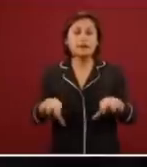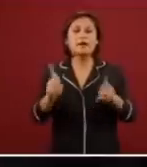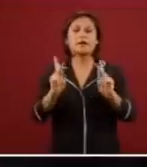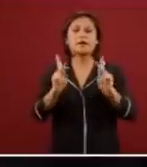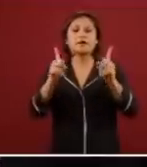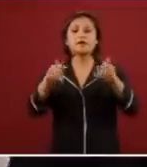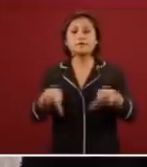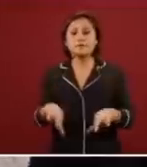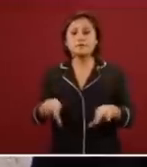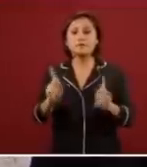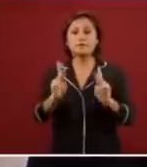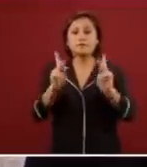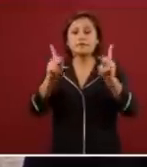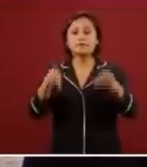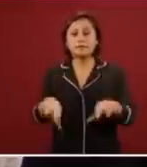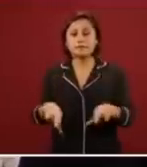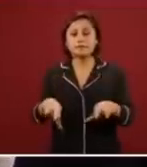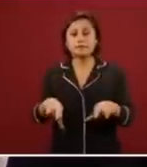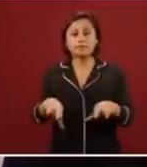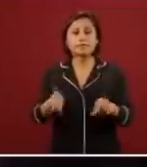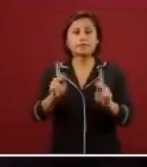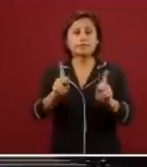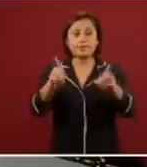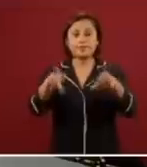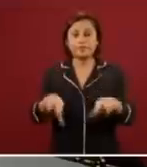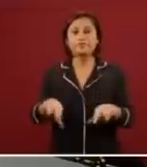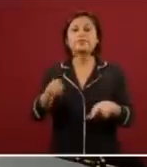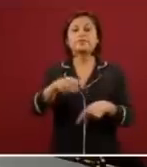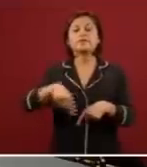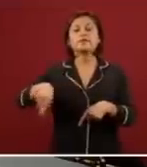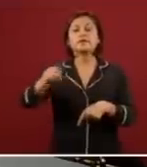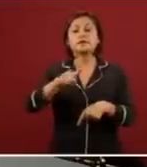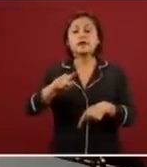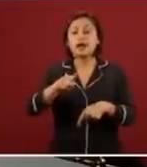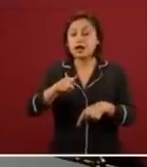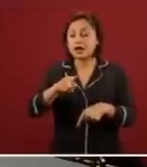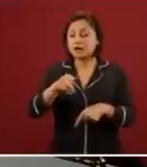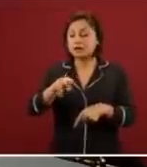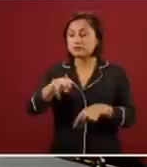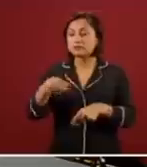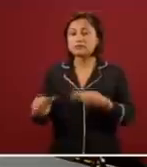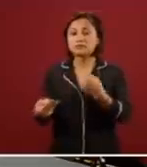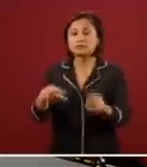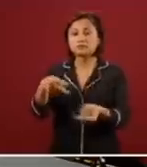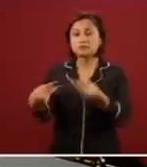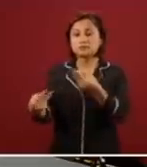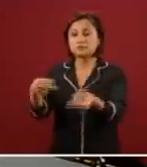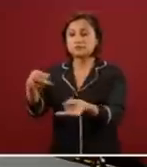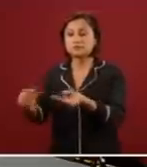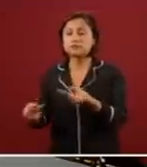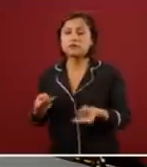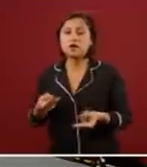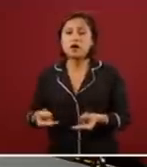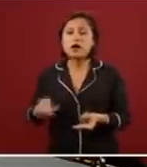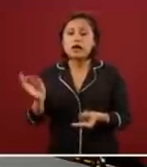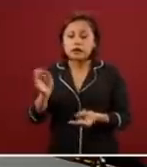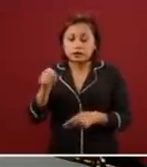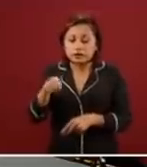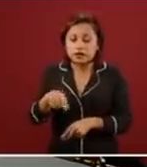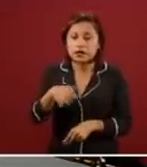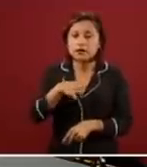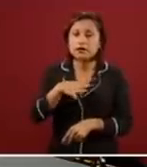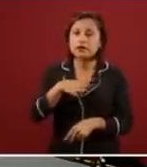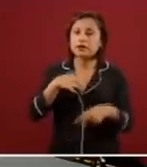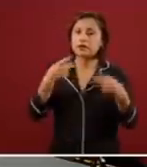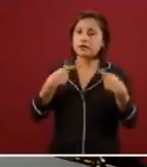desafortunadamente de cadáveres de personas que pues quizá fueron las desaparecidas que están buscando familiares, sino